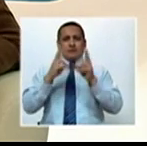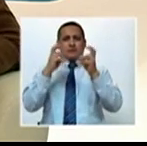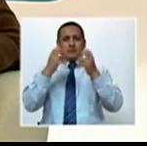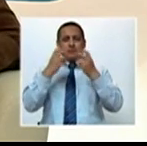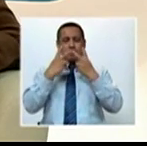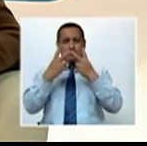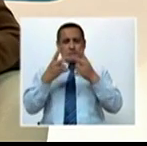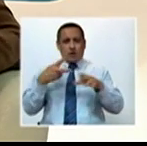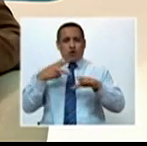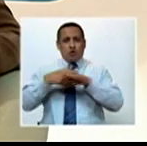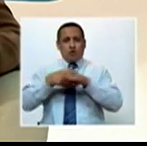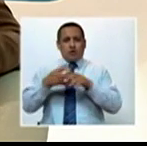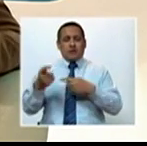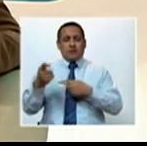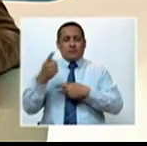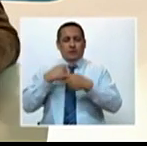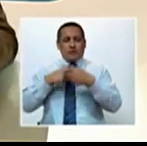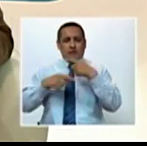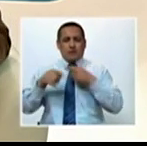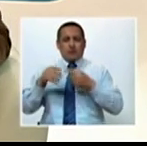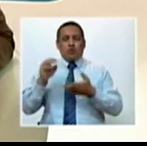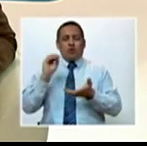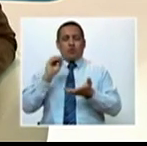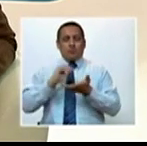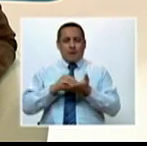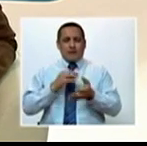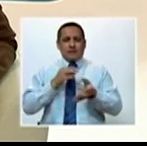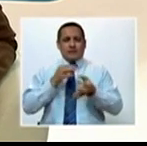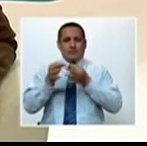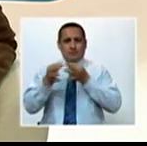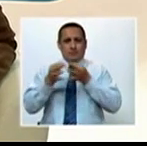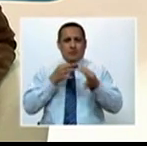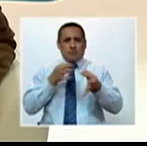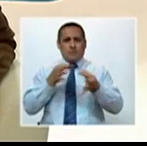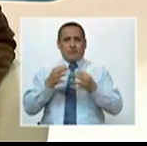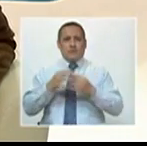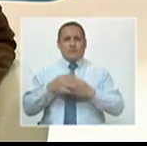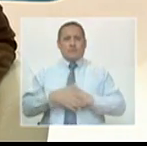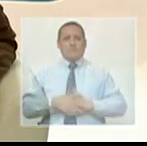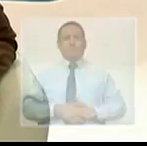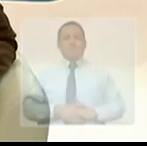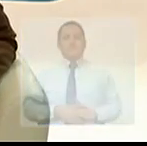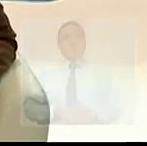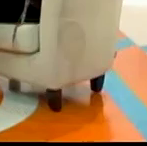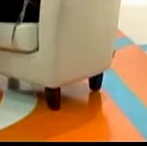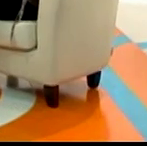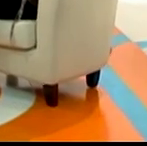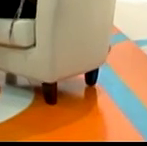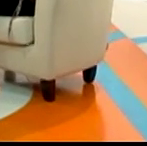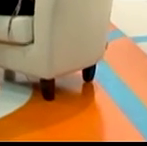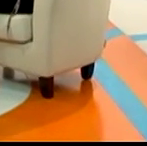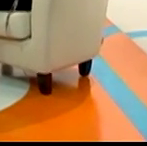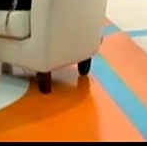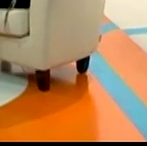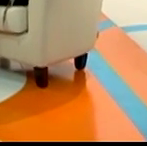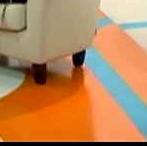este tema. Nos vamos a ir a la pausa, pero regresamos en tus derechos rápido.